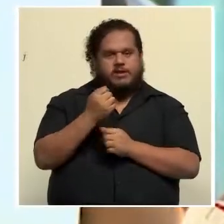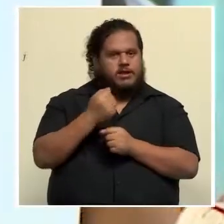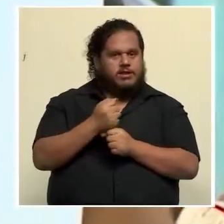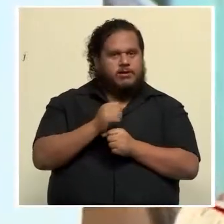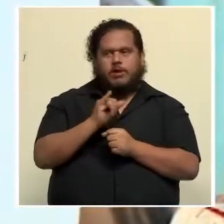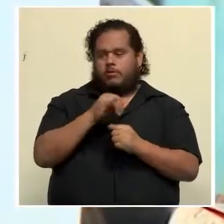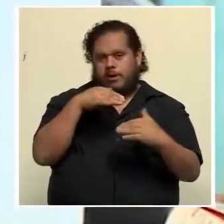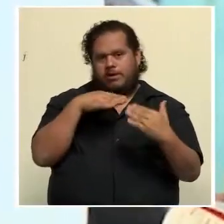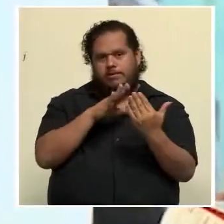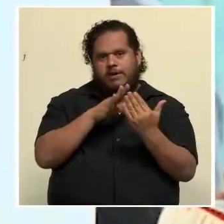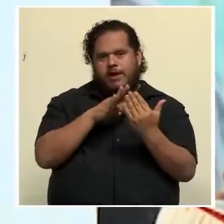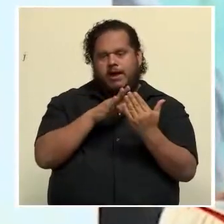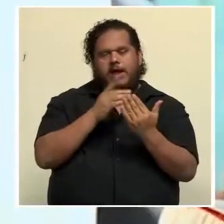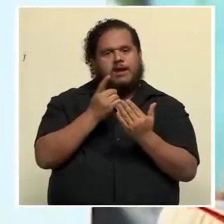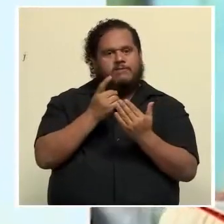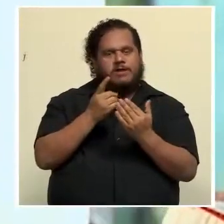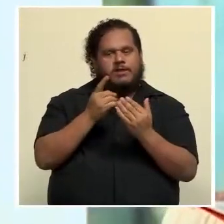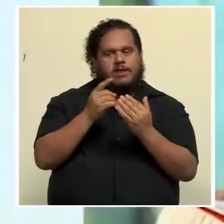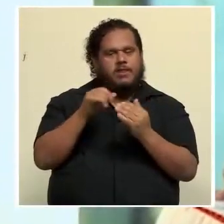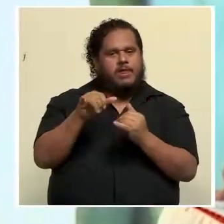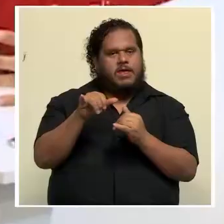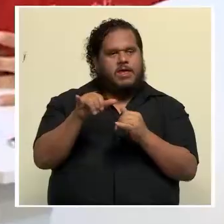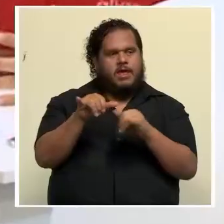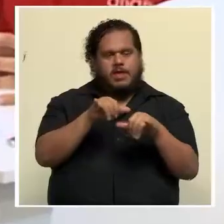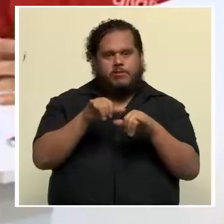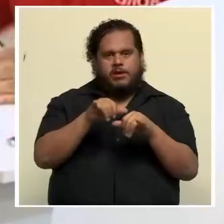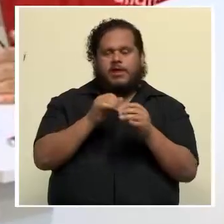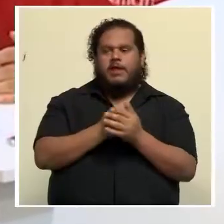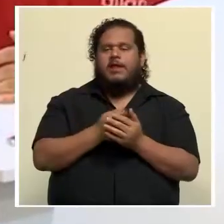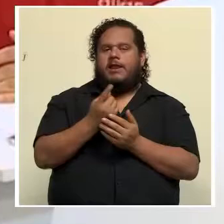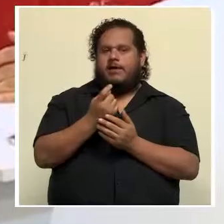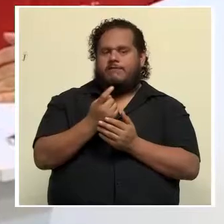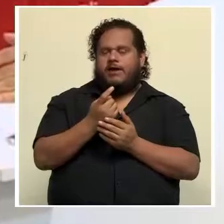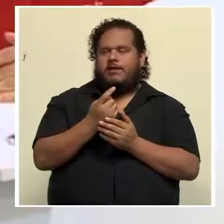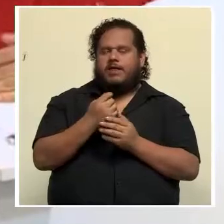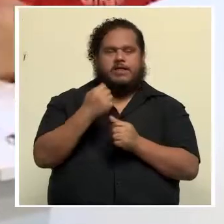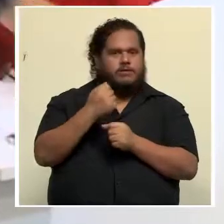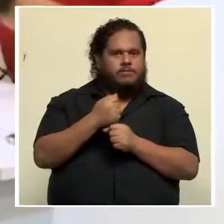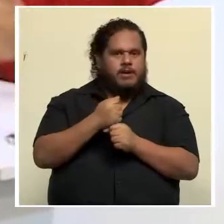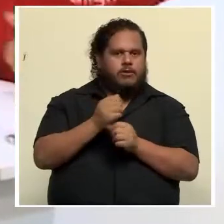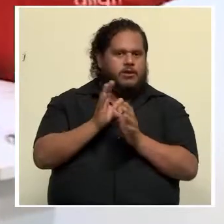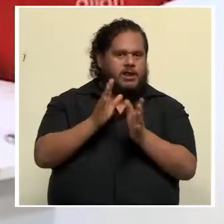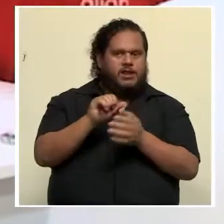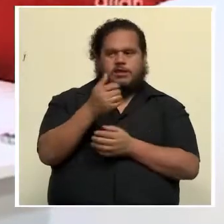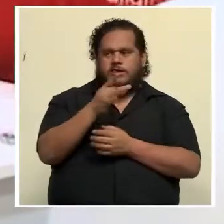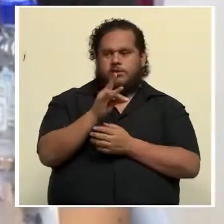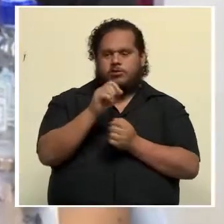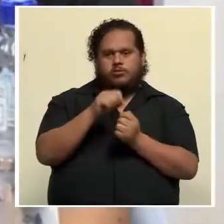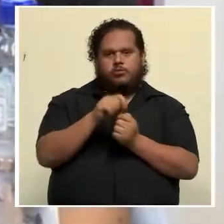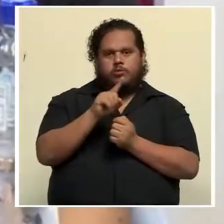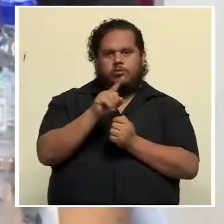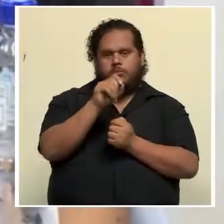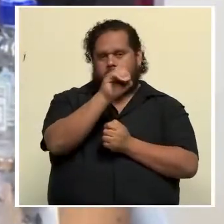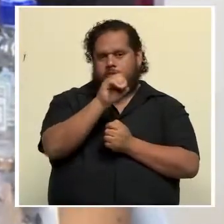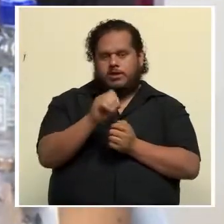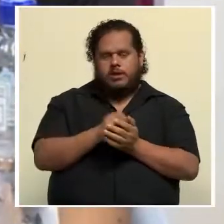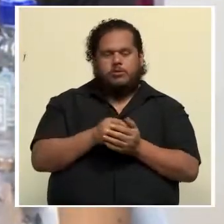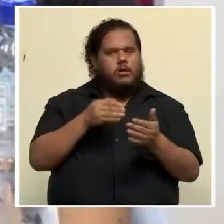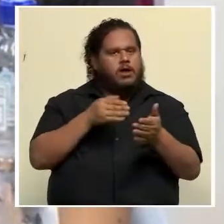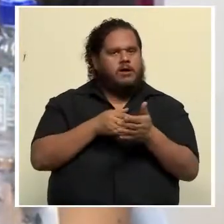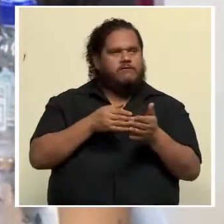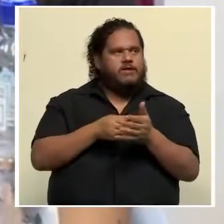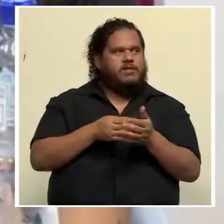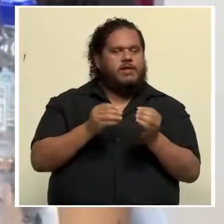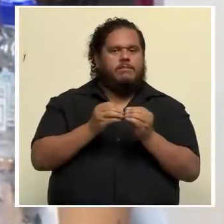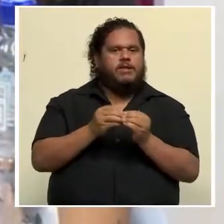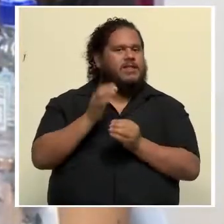también refleja desigualdad, ya que aunque el desempleo general es del 18.1%, afecta mucho